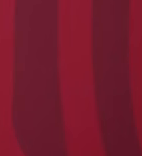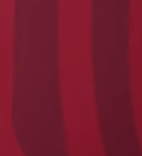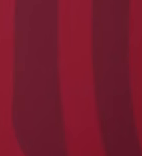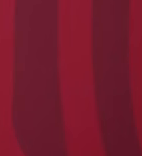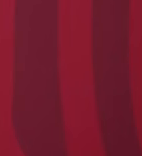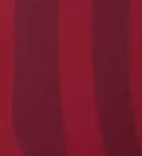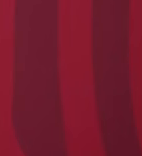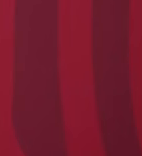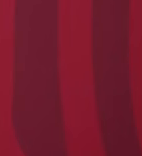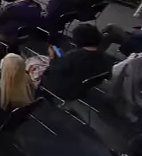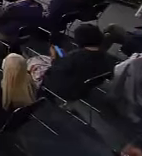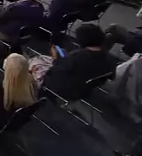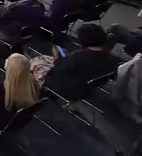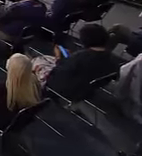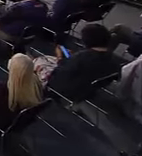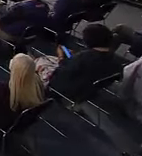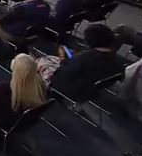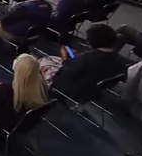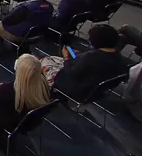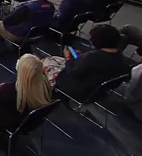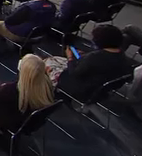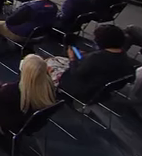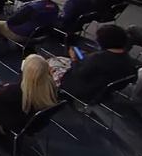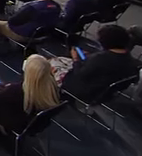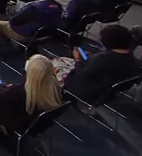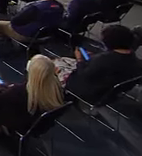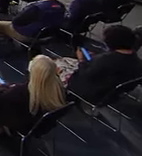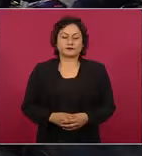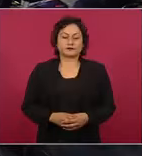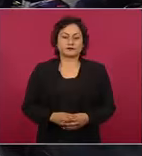no es que no se pueda